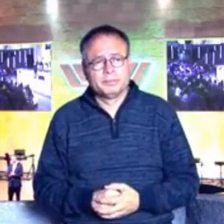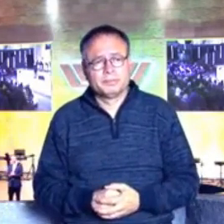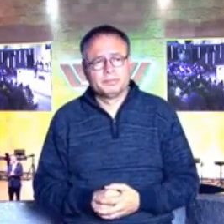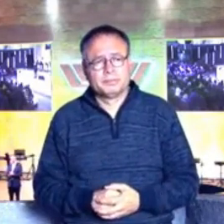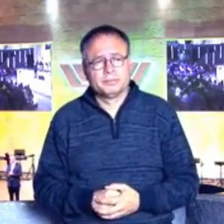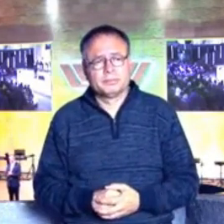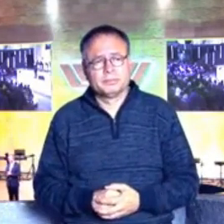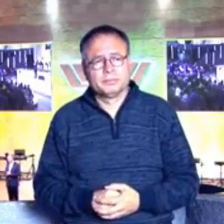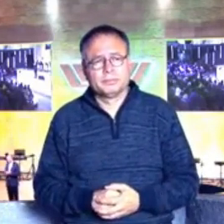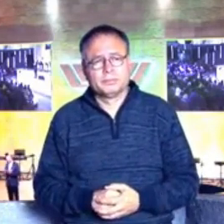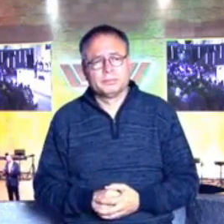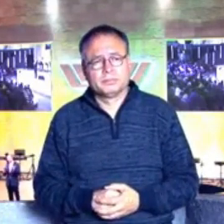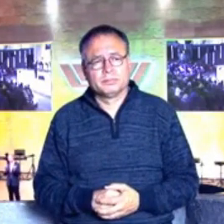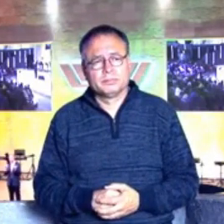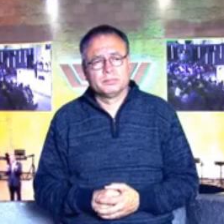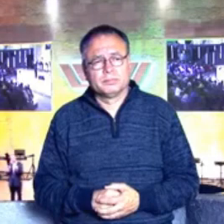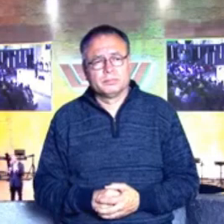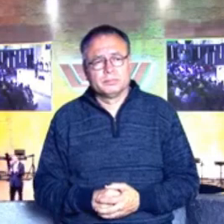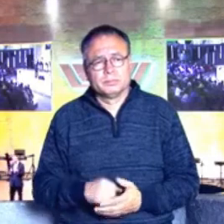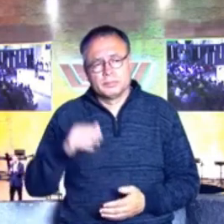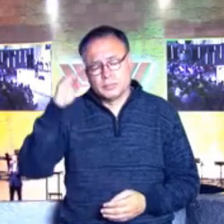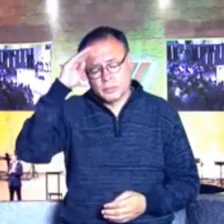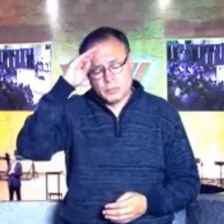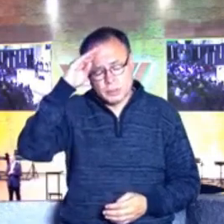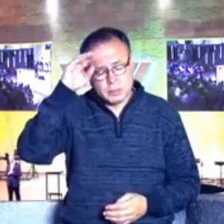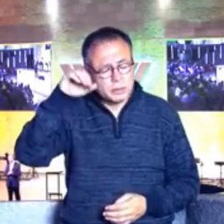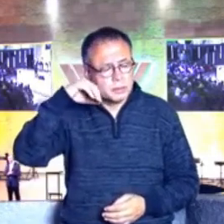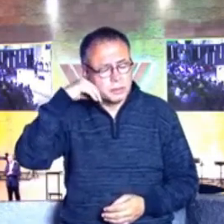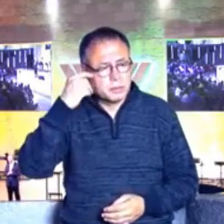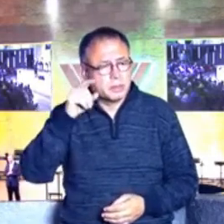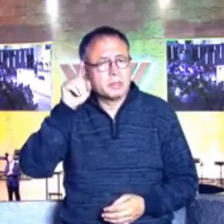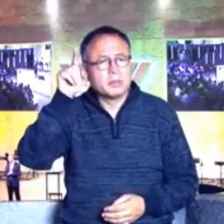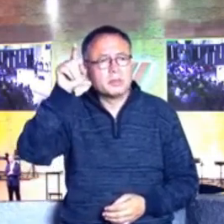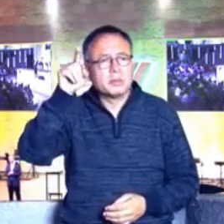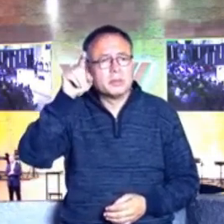finanzas Señor quiero que tú seas parte de